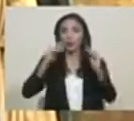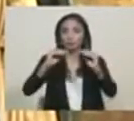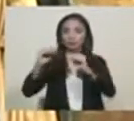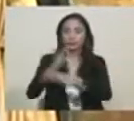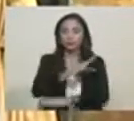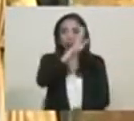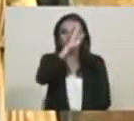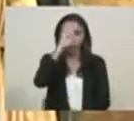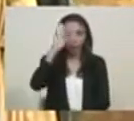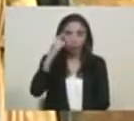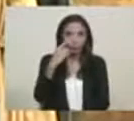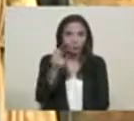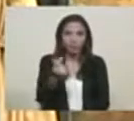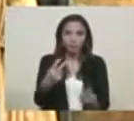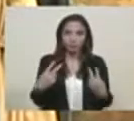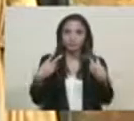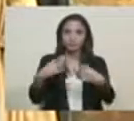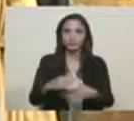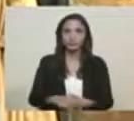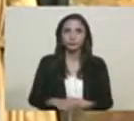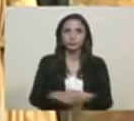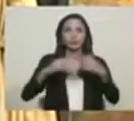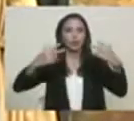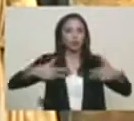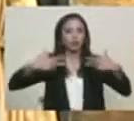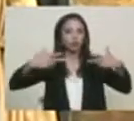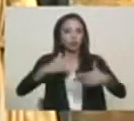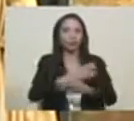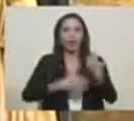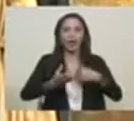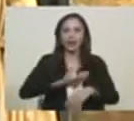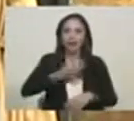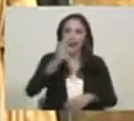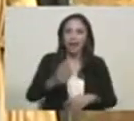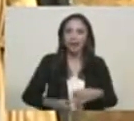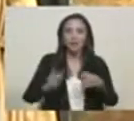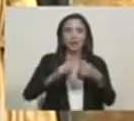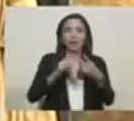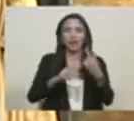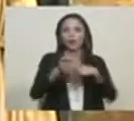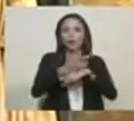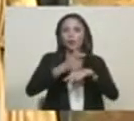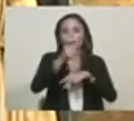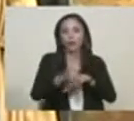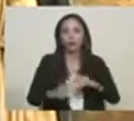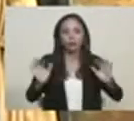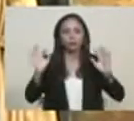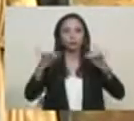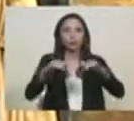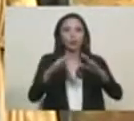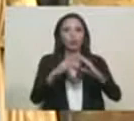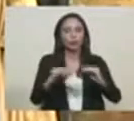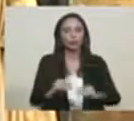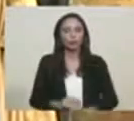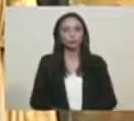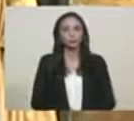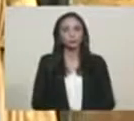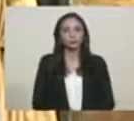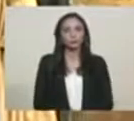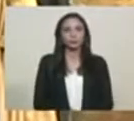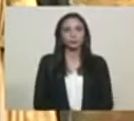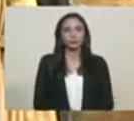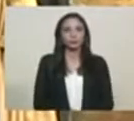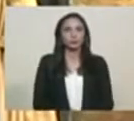atención diosdado en esta videoconferencia y tengo alcalde la alcaldesa también porque íbamos a explicar